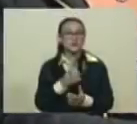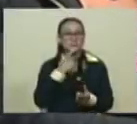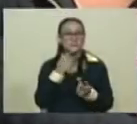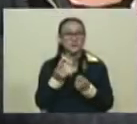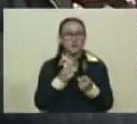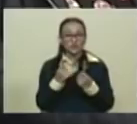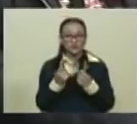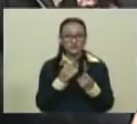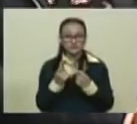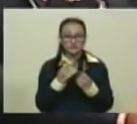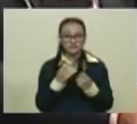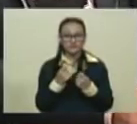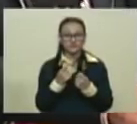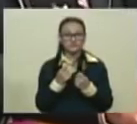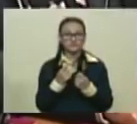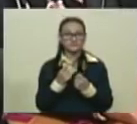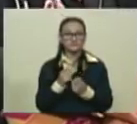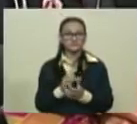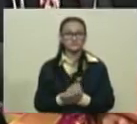periodistas,